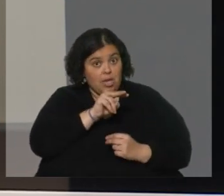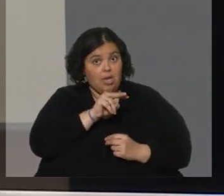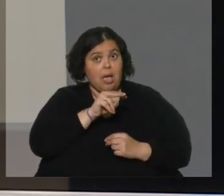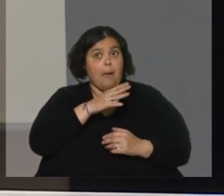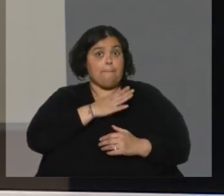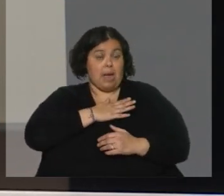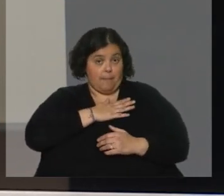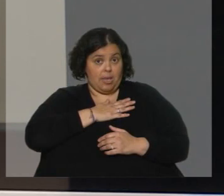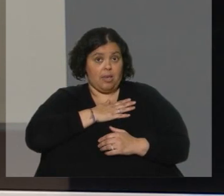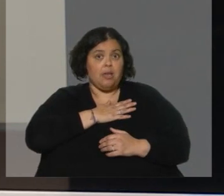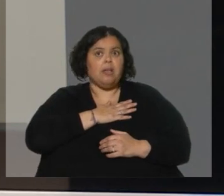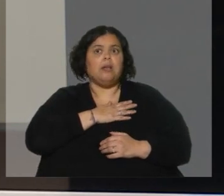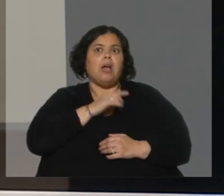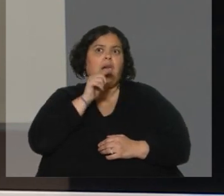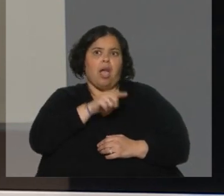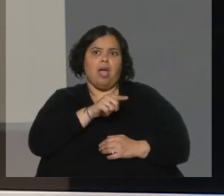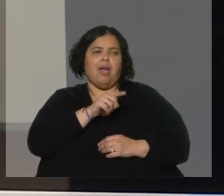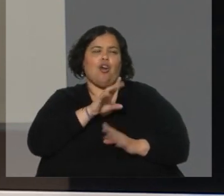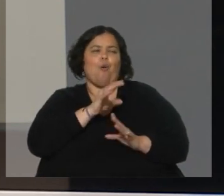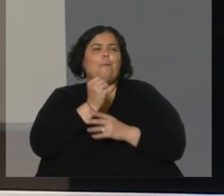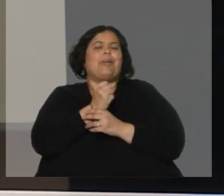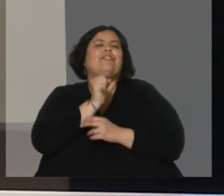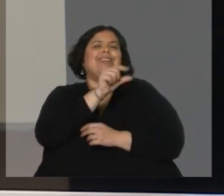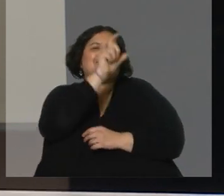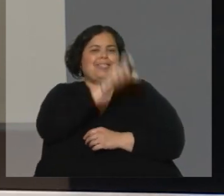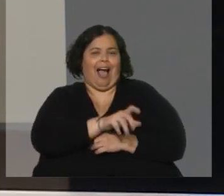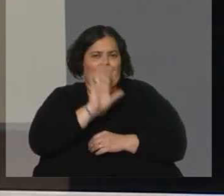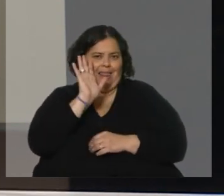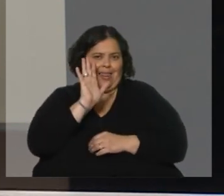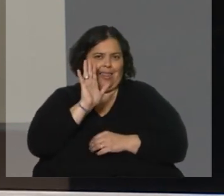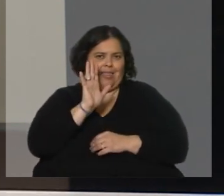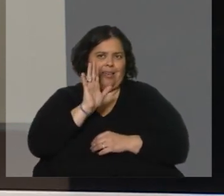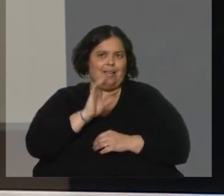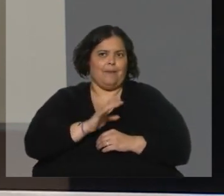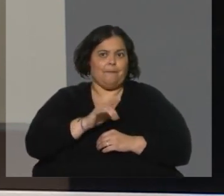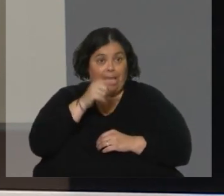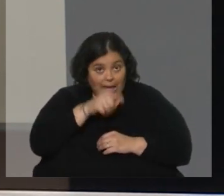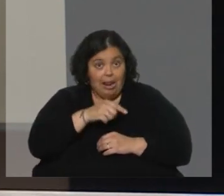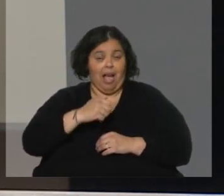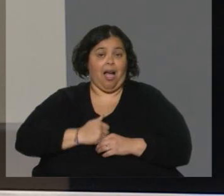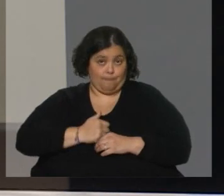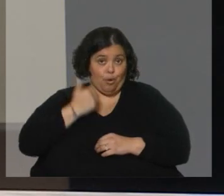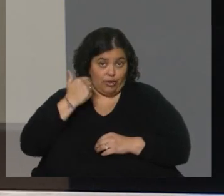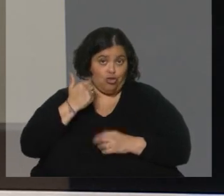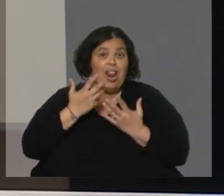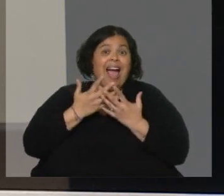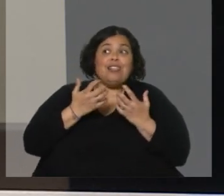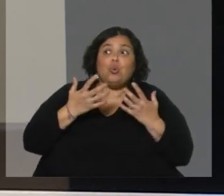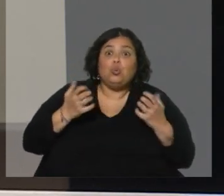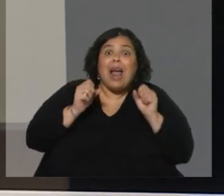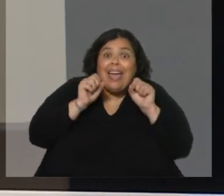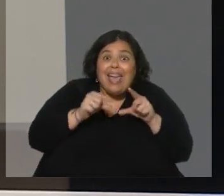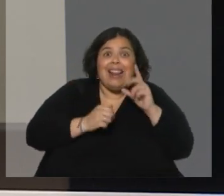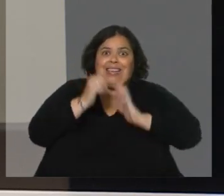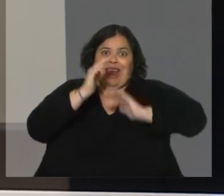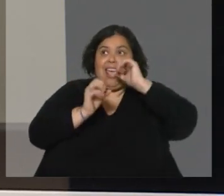para mí era tratado de forma preferencial O sea no es algo que digan por decir él aprovechó la estructura que el alma yo no sé si